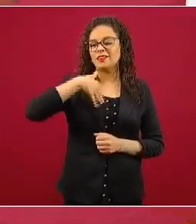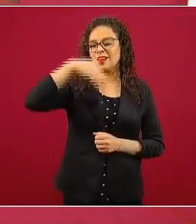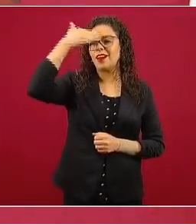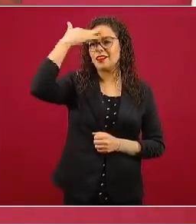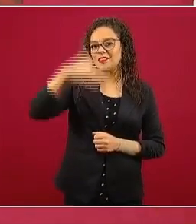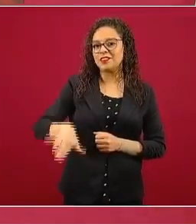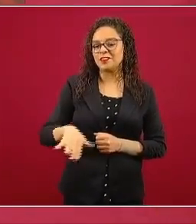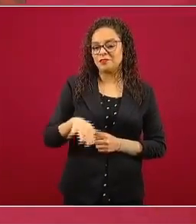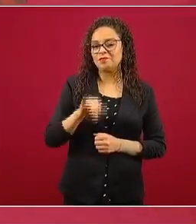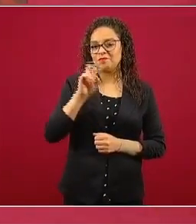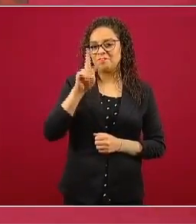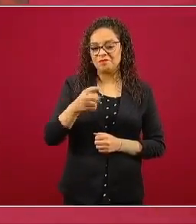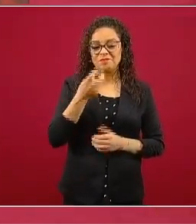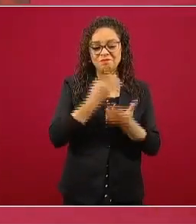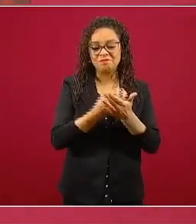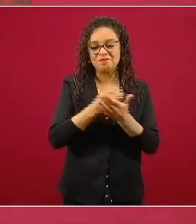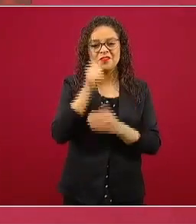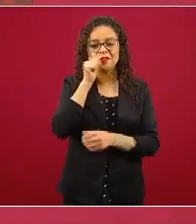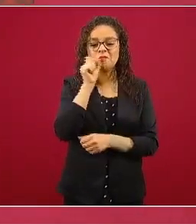Esta ya la tengo.